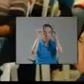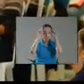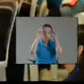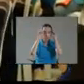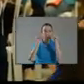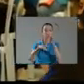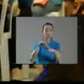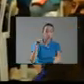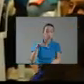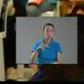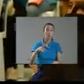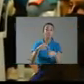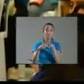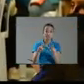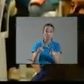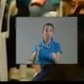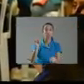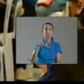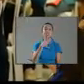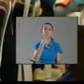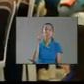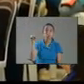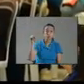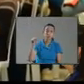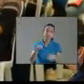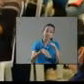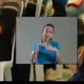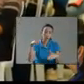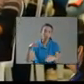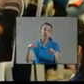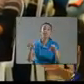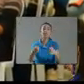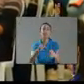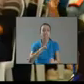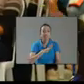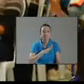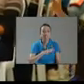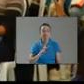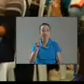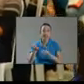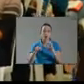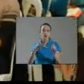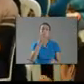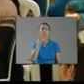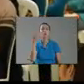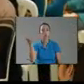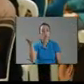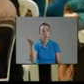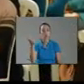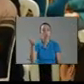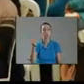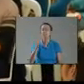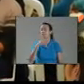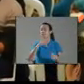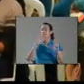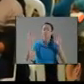sé que tú me llamaste con un propósito. Quizás todavía no lo veo, quizás